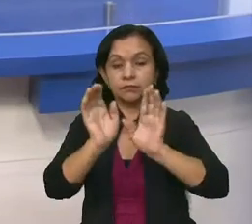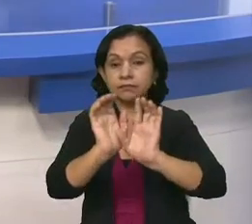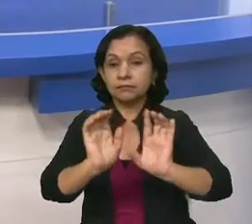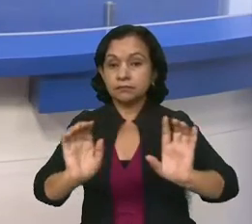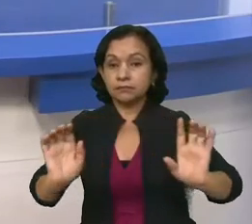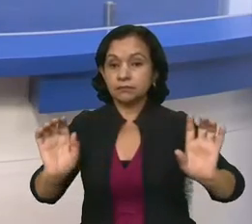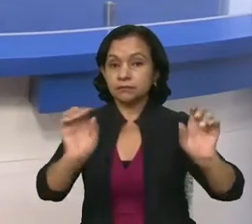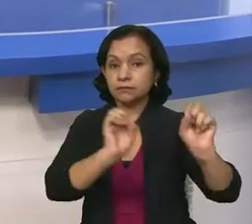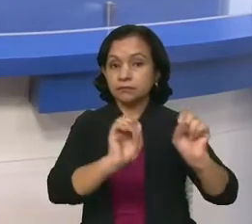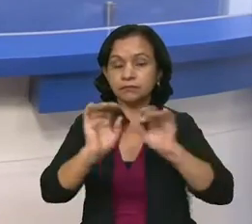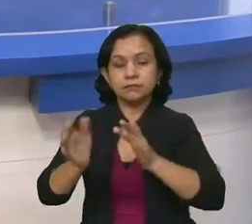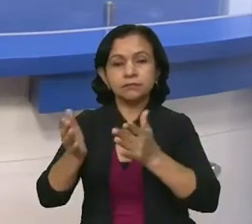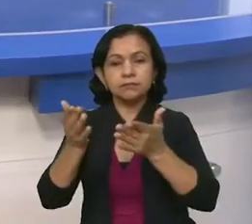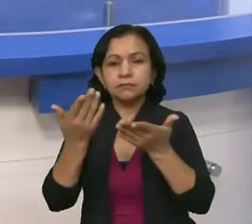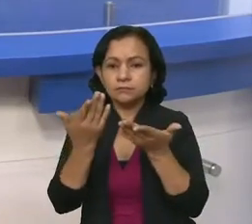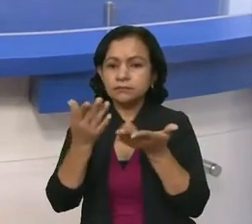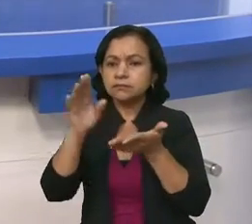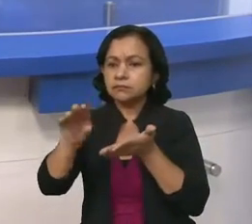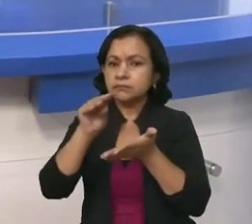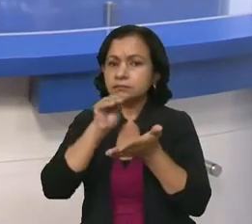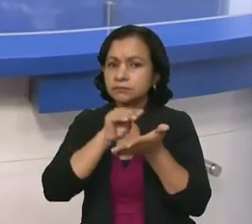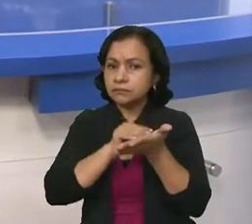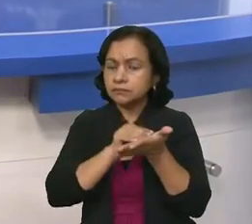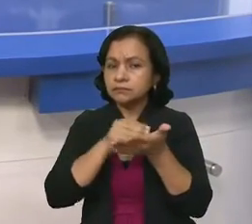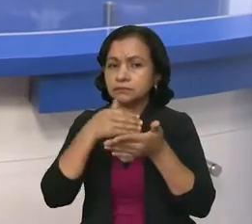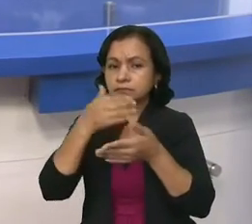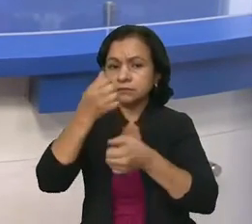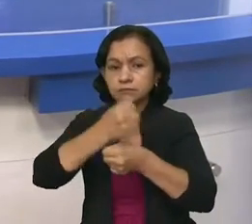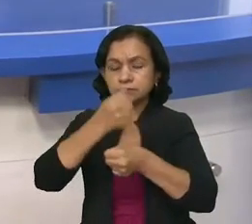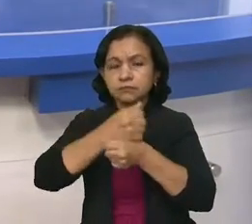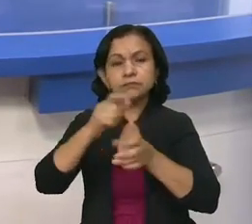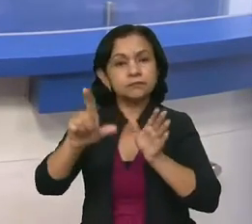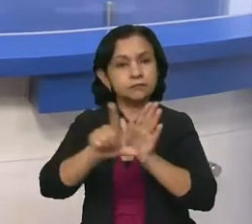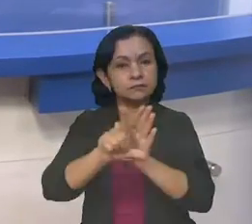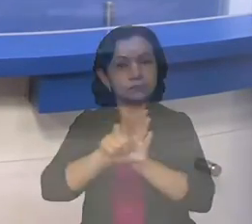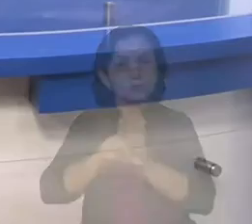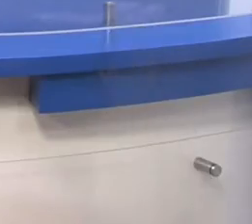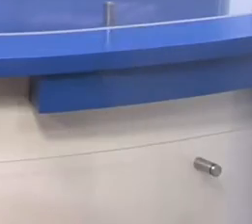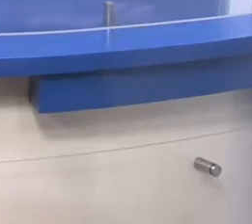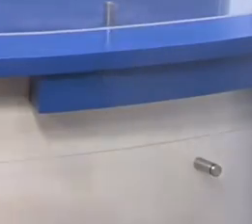el objetivo de tomarlos en cuenta en el proceso de elaboración de leyes.